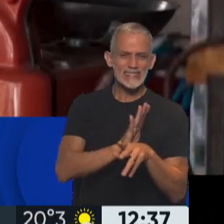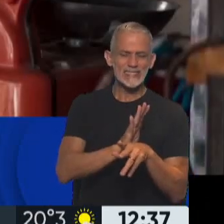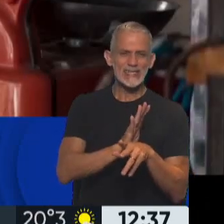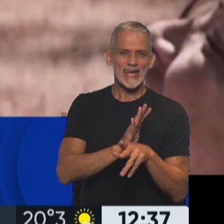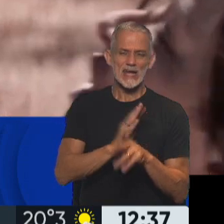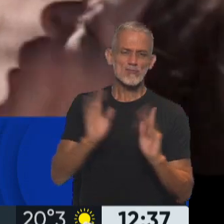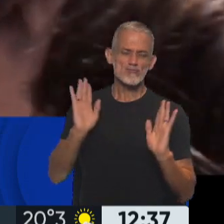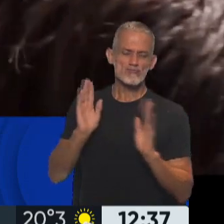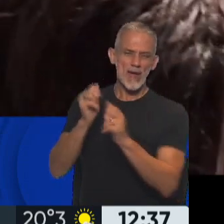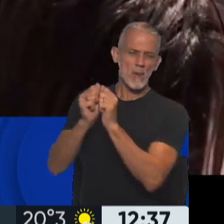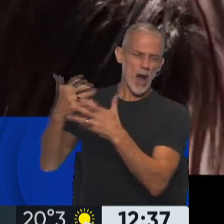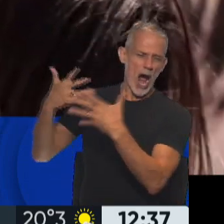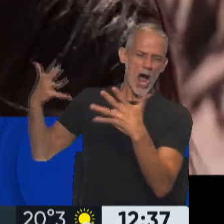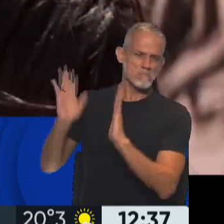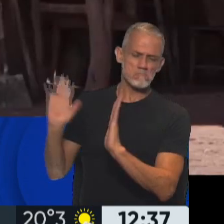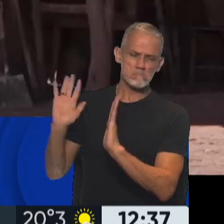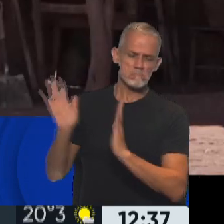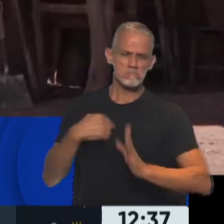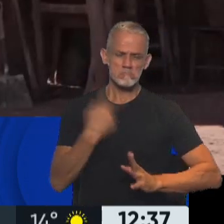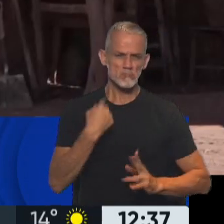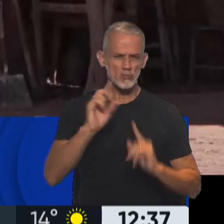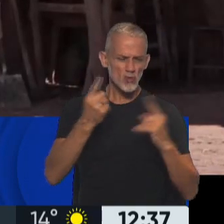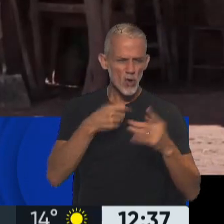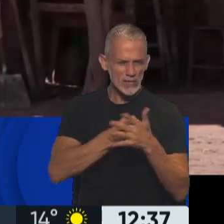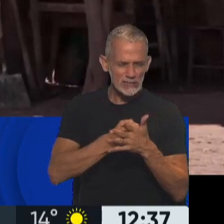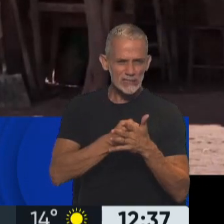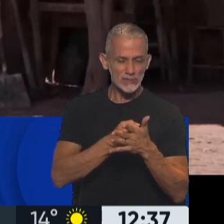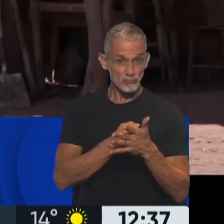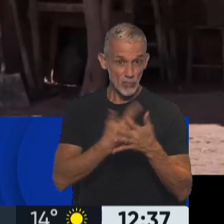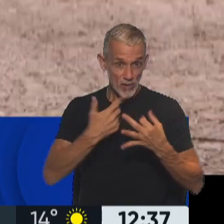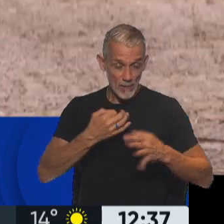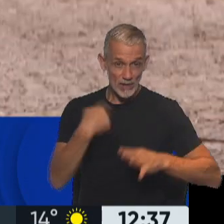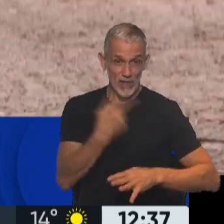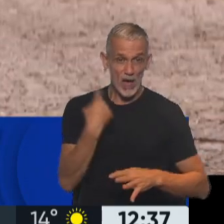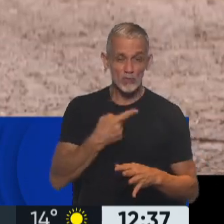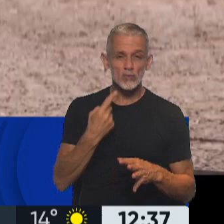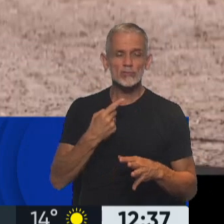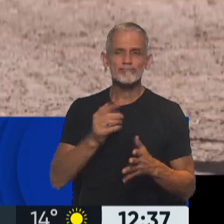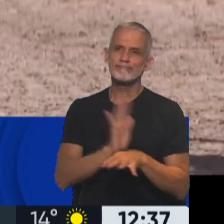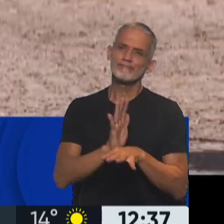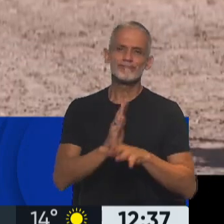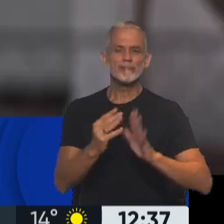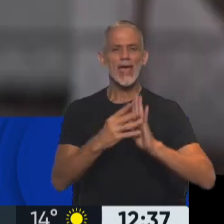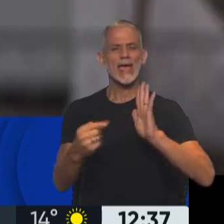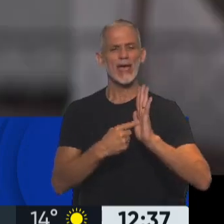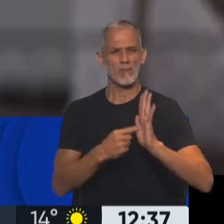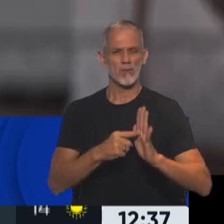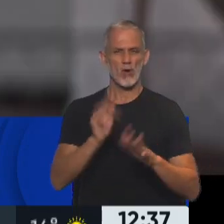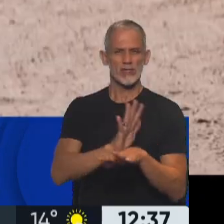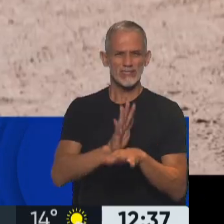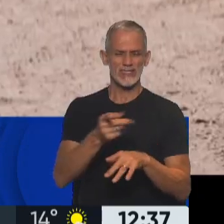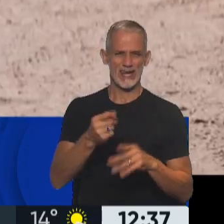sin las grandes industrias, sin las grandes empresas. Y la verdad que somos un ejemplo de cine independiente, ¿no? Con Hombre Muerto